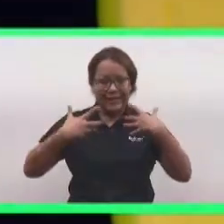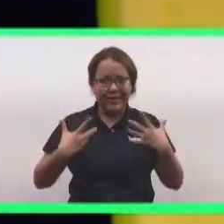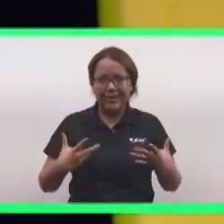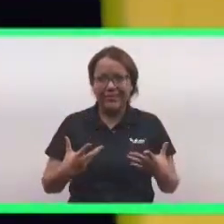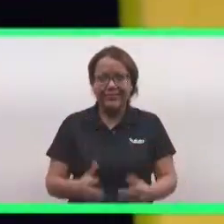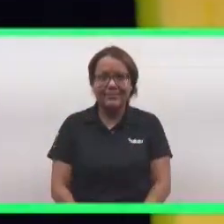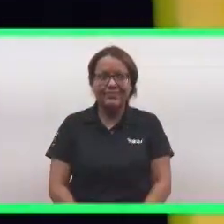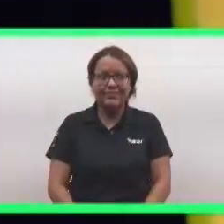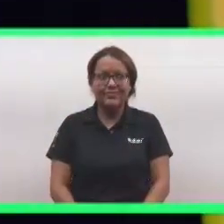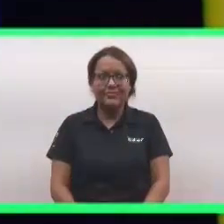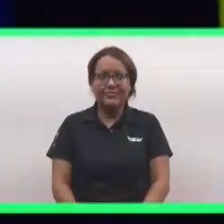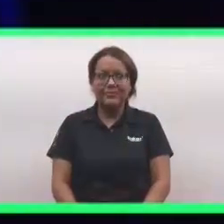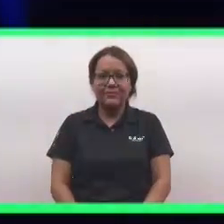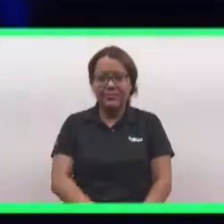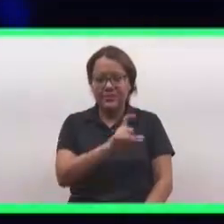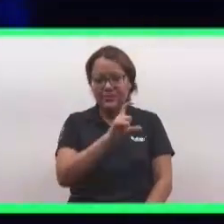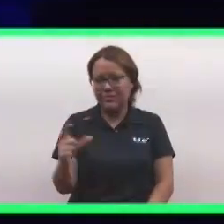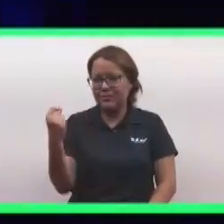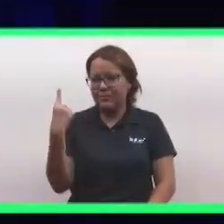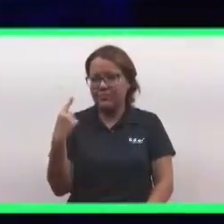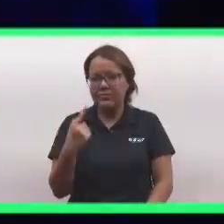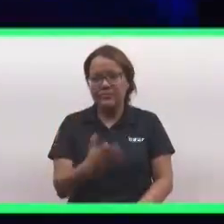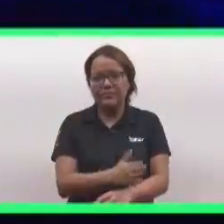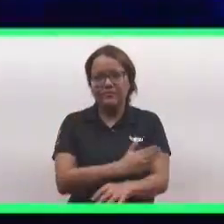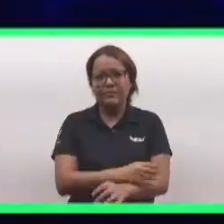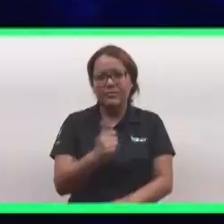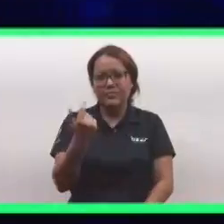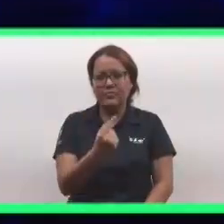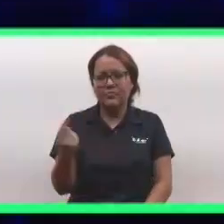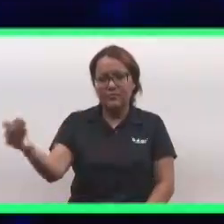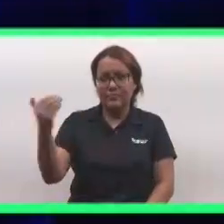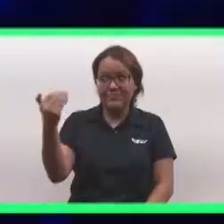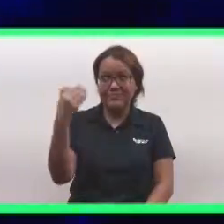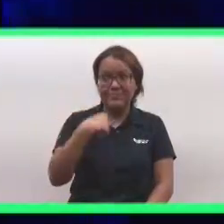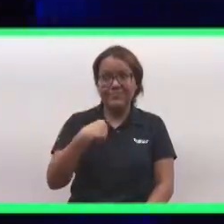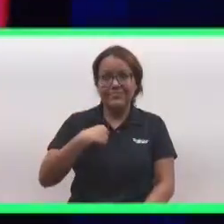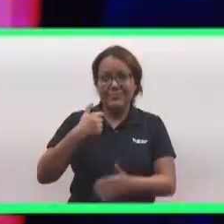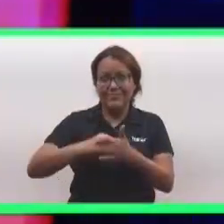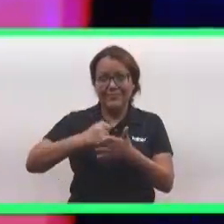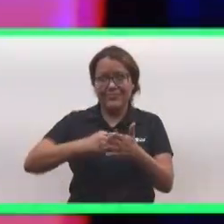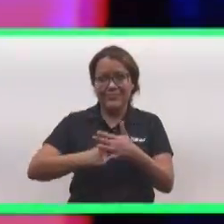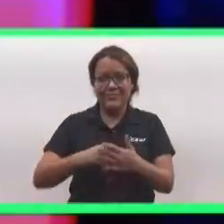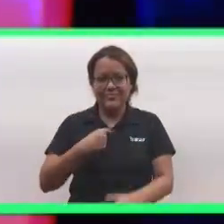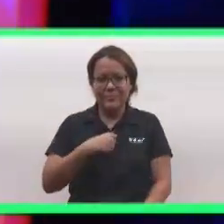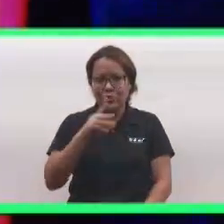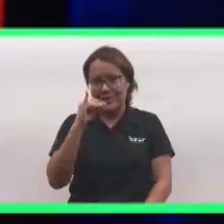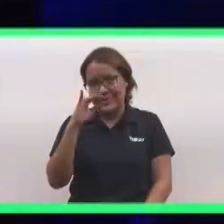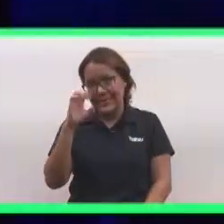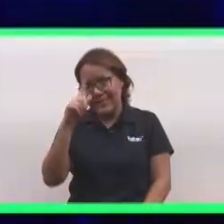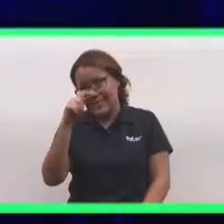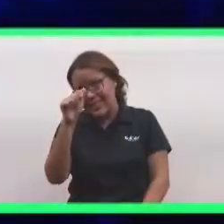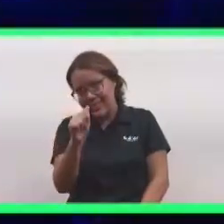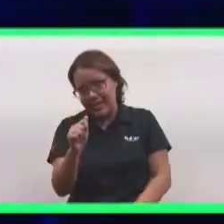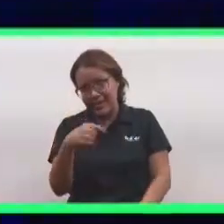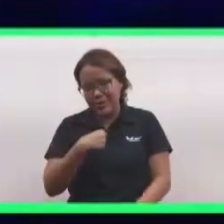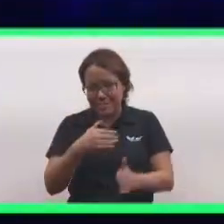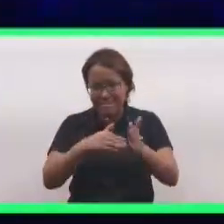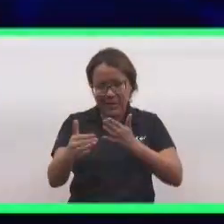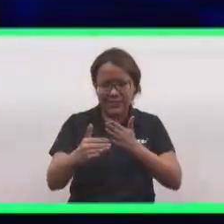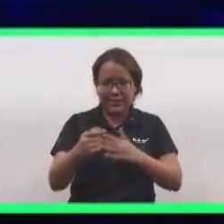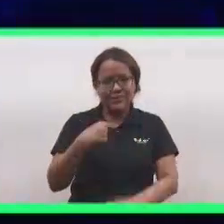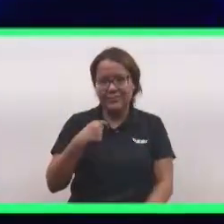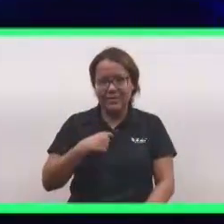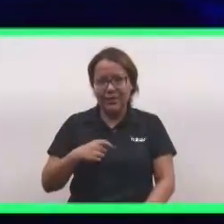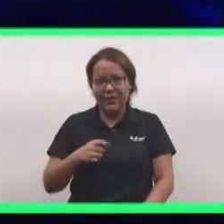Y les decía media semana que a mí me enseñaron eso por ahí, porque peleamos todos los días, que las dietas no comienzan en la cocina, las dietas comienzan en el